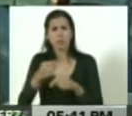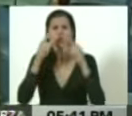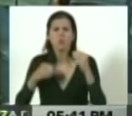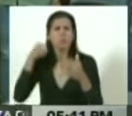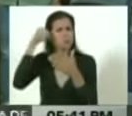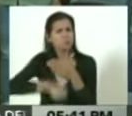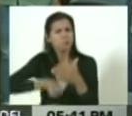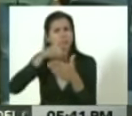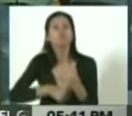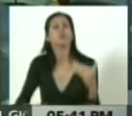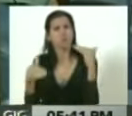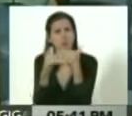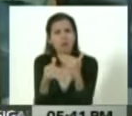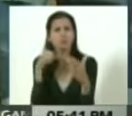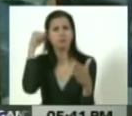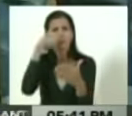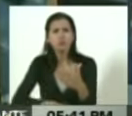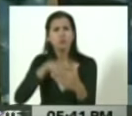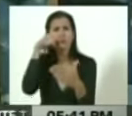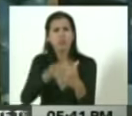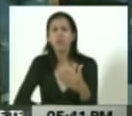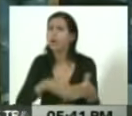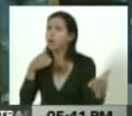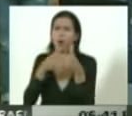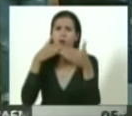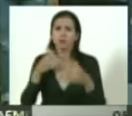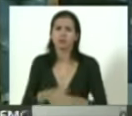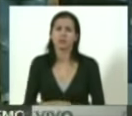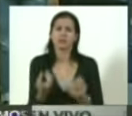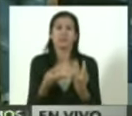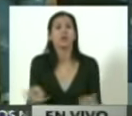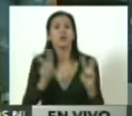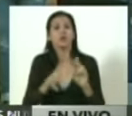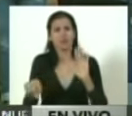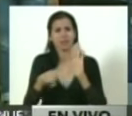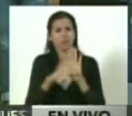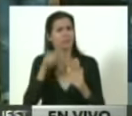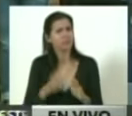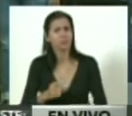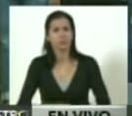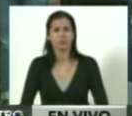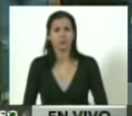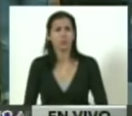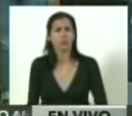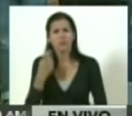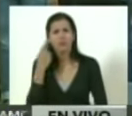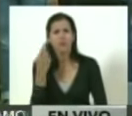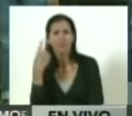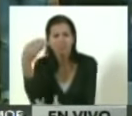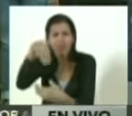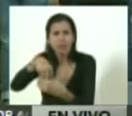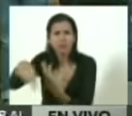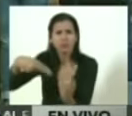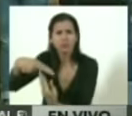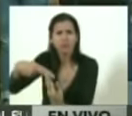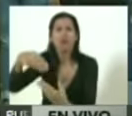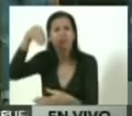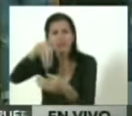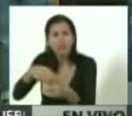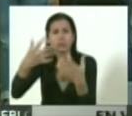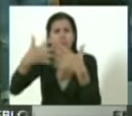luchar también contra los antivalores que aún están dentro de las instituciones